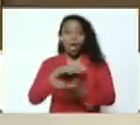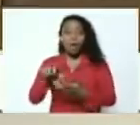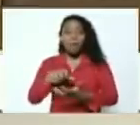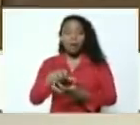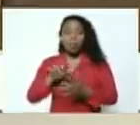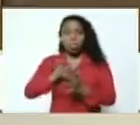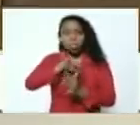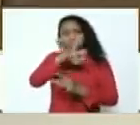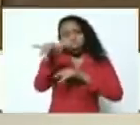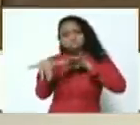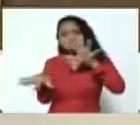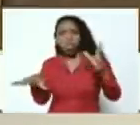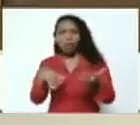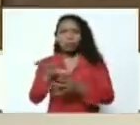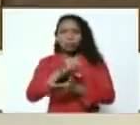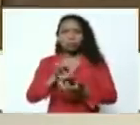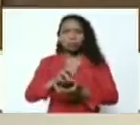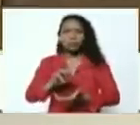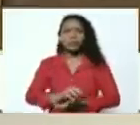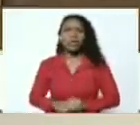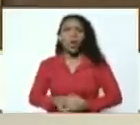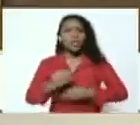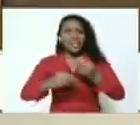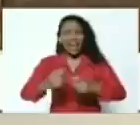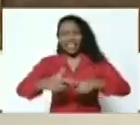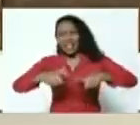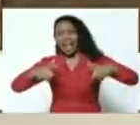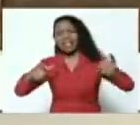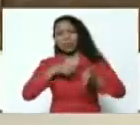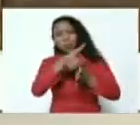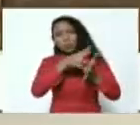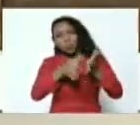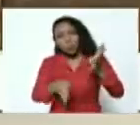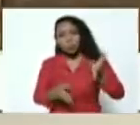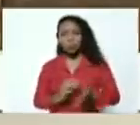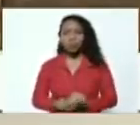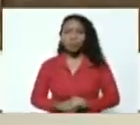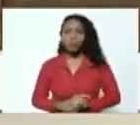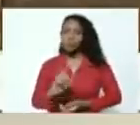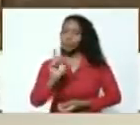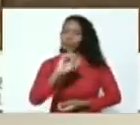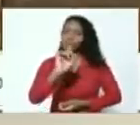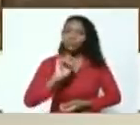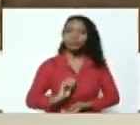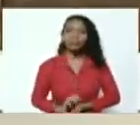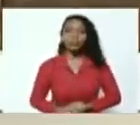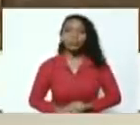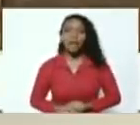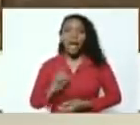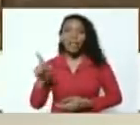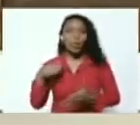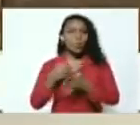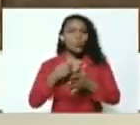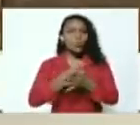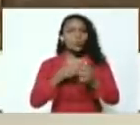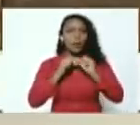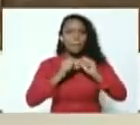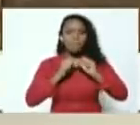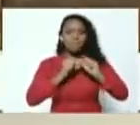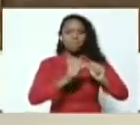desborden o se hagan estructurales. No, esto es una lucha